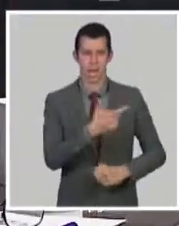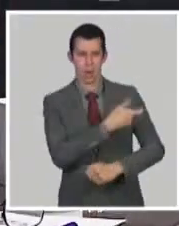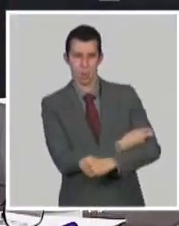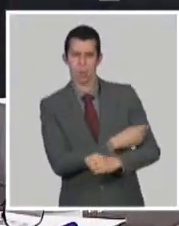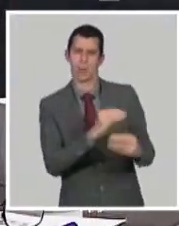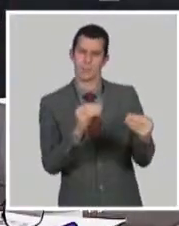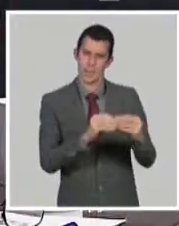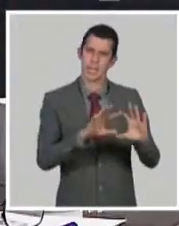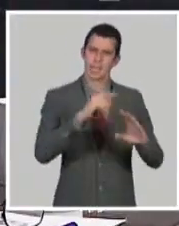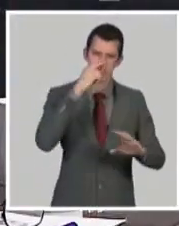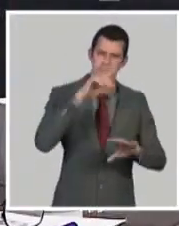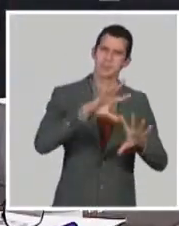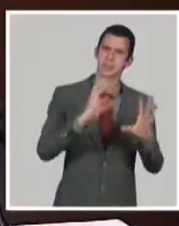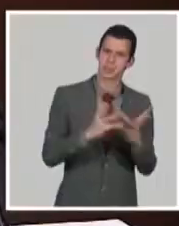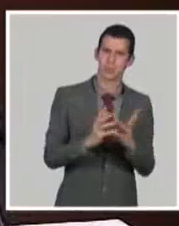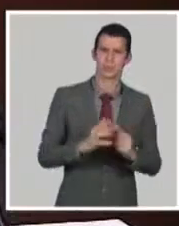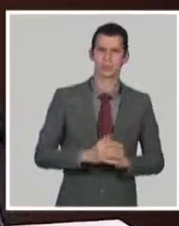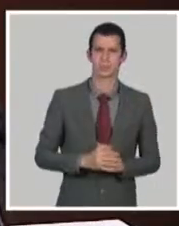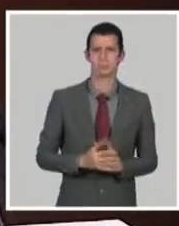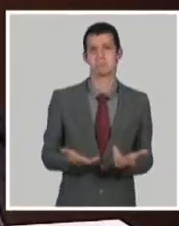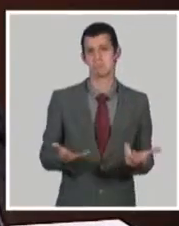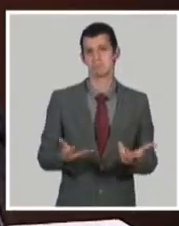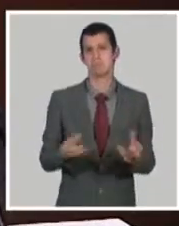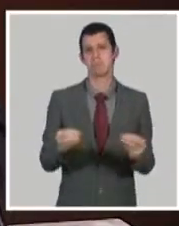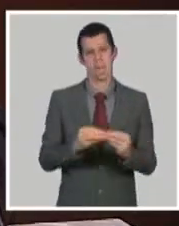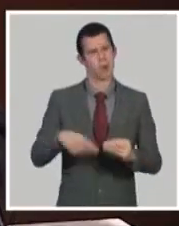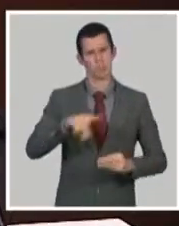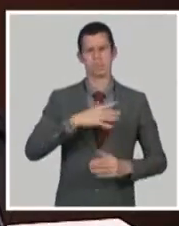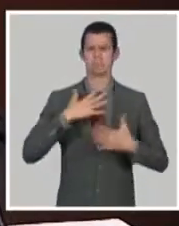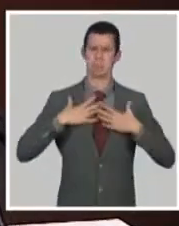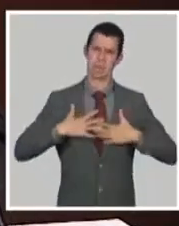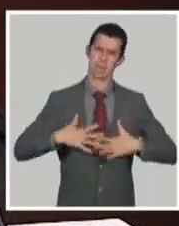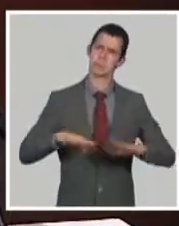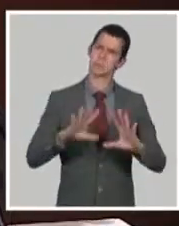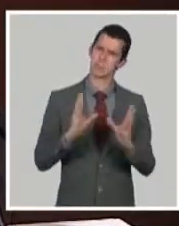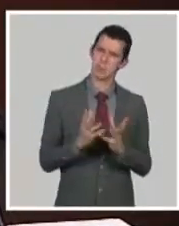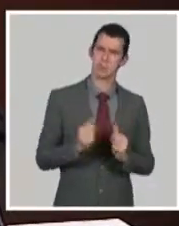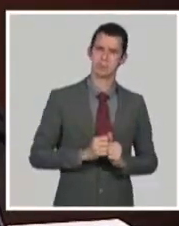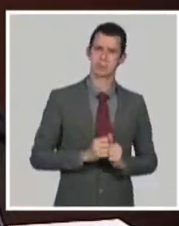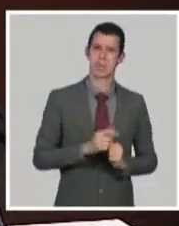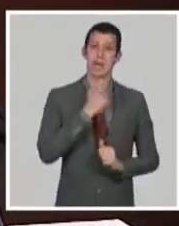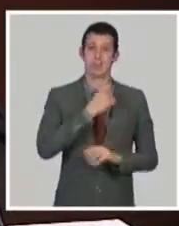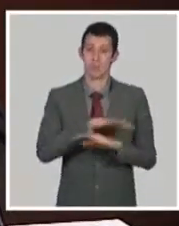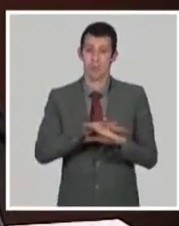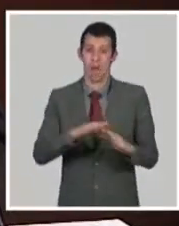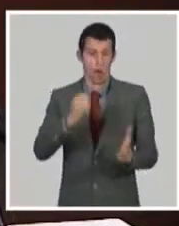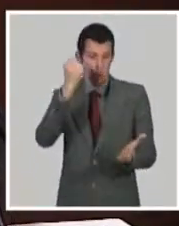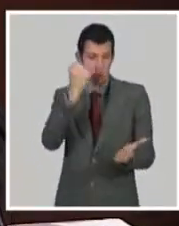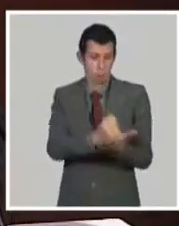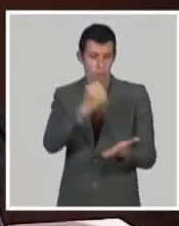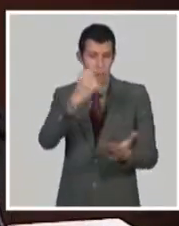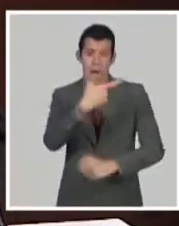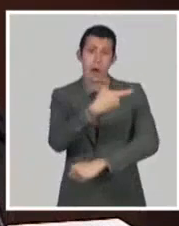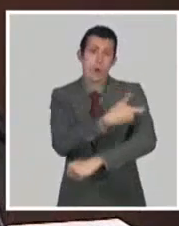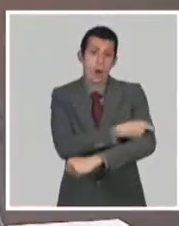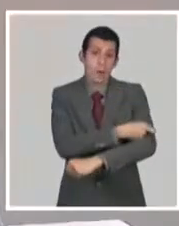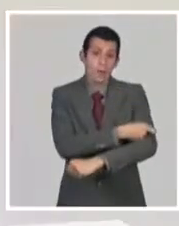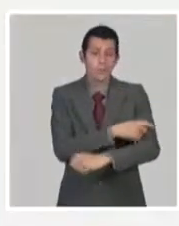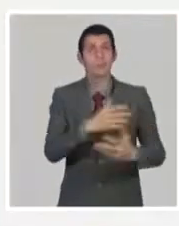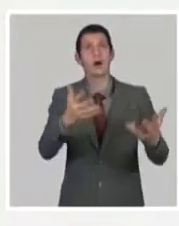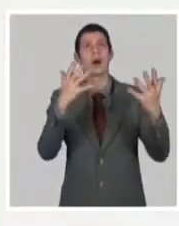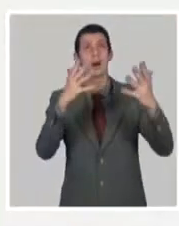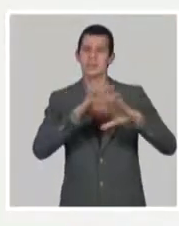que son razones más que suficientes para decirle a nuestro pueblo que esté tranquilo, que tenga confianza, que las tecnologías